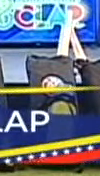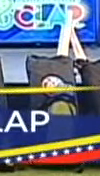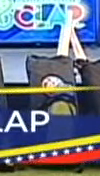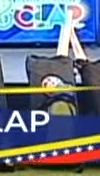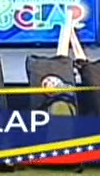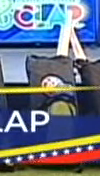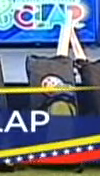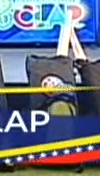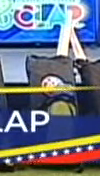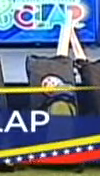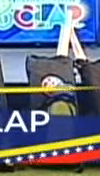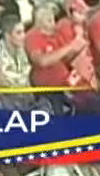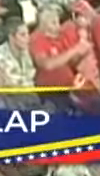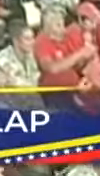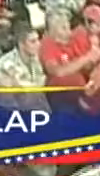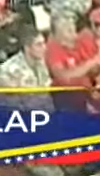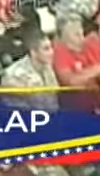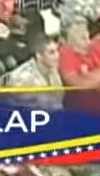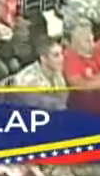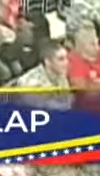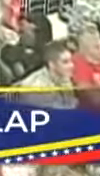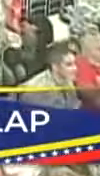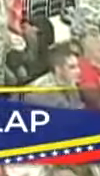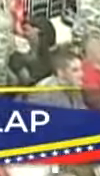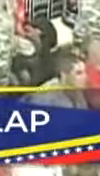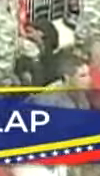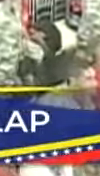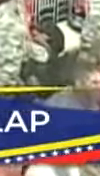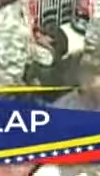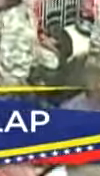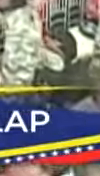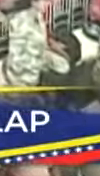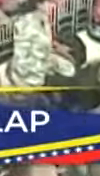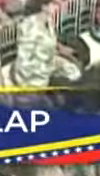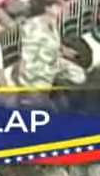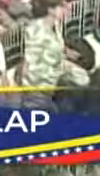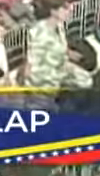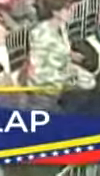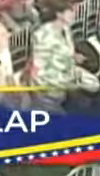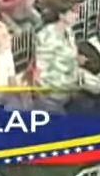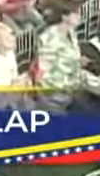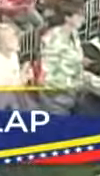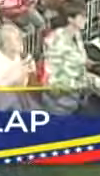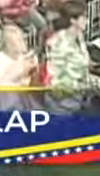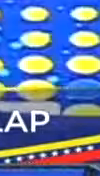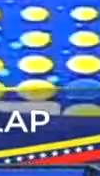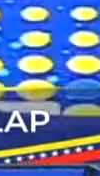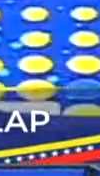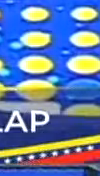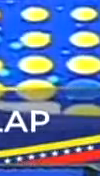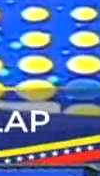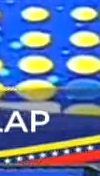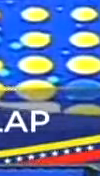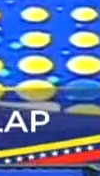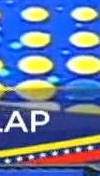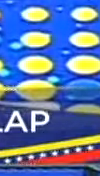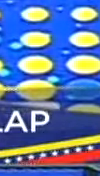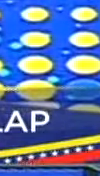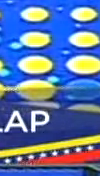CLAP, CLAP, CLAP, CLAP, CLAP, CLAP, CLAP, CLAP, CLAP, CLAP, CLAP, CLAP,